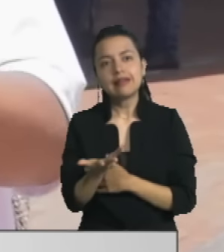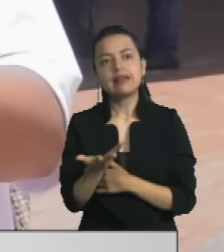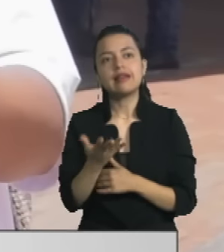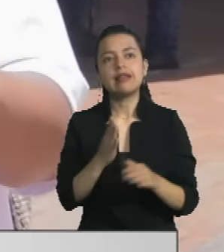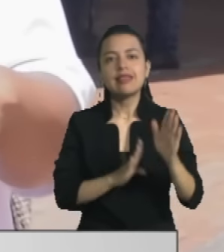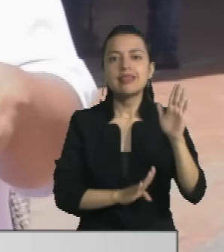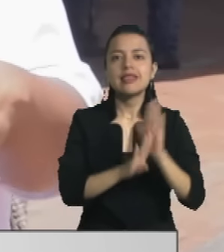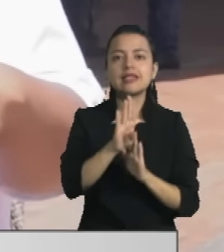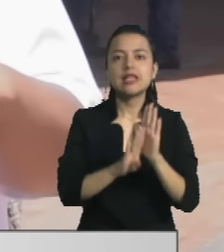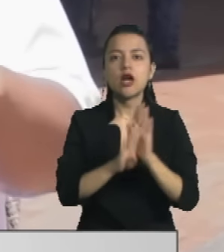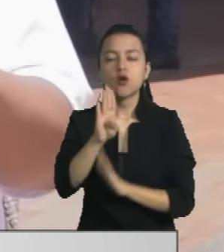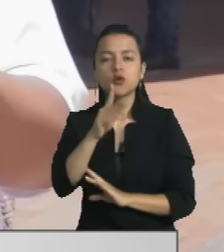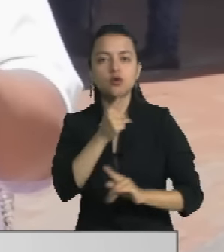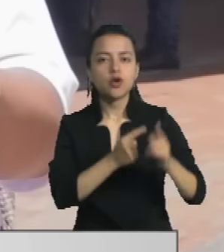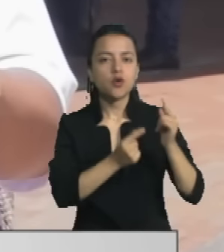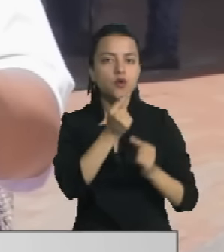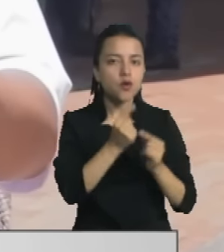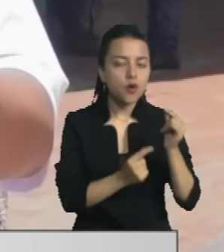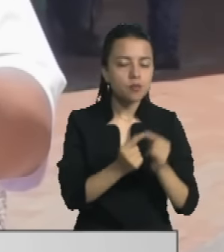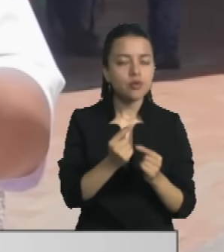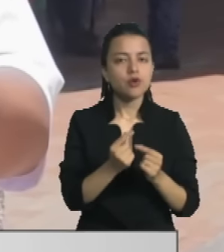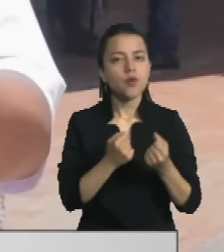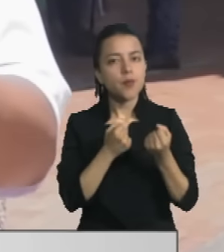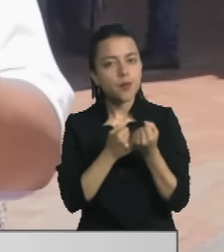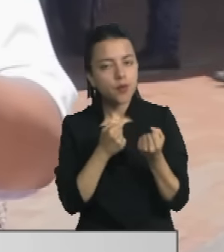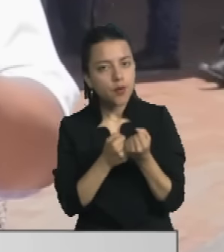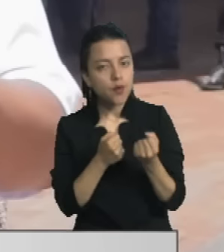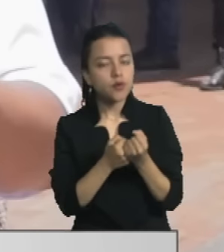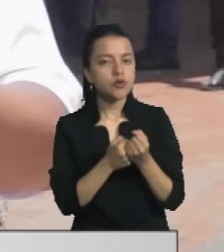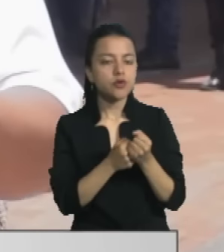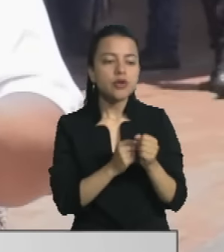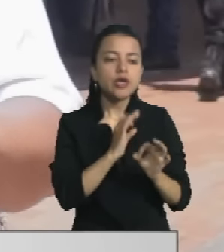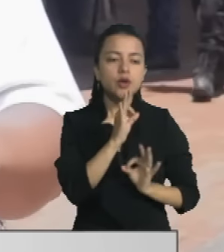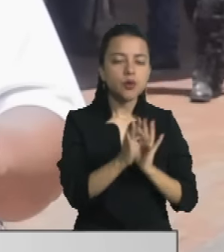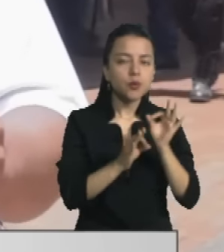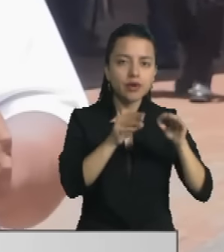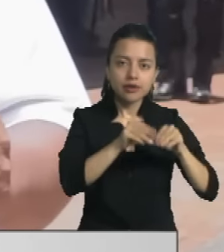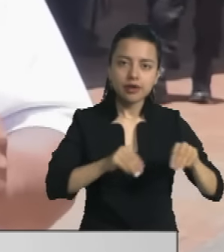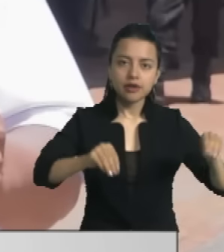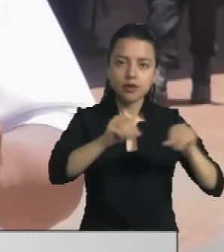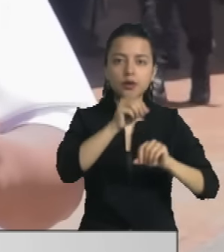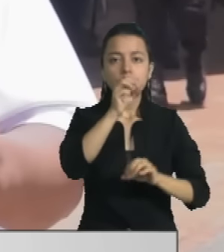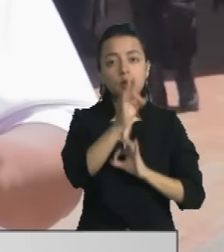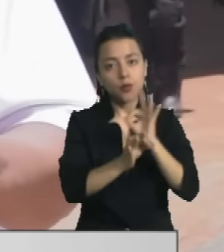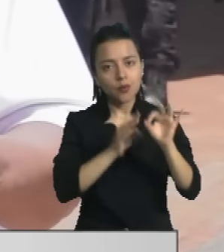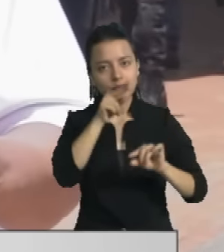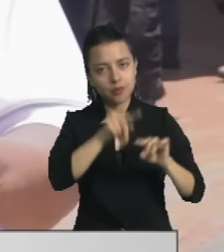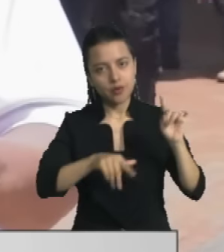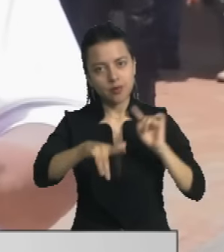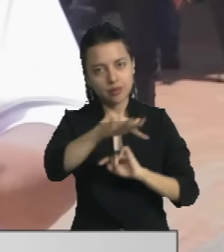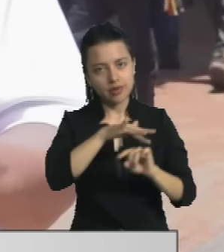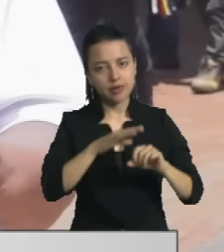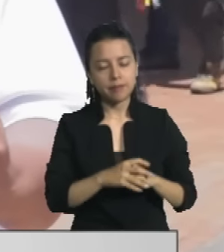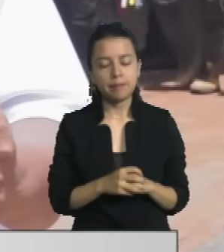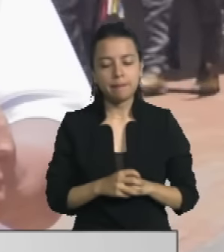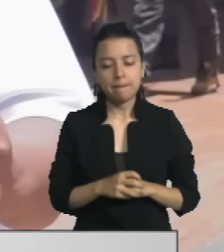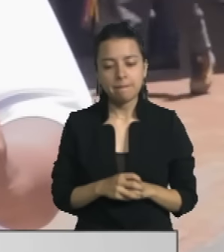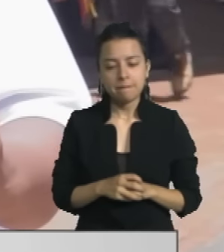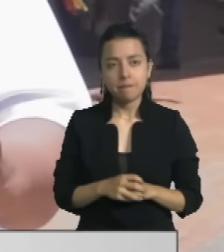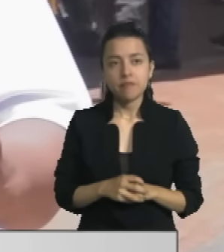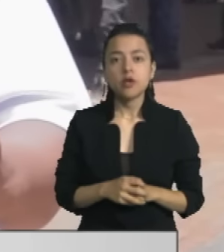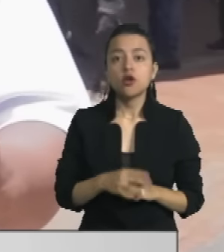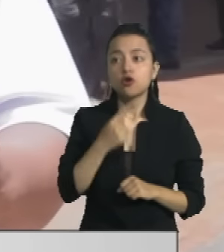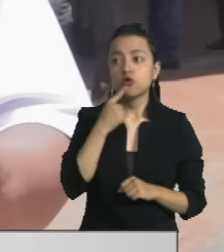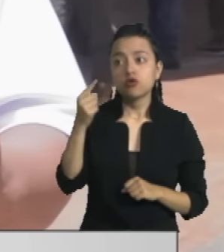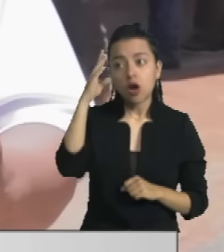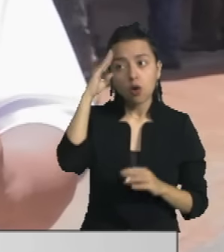desarrollos económicos pero también blinda el territorio y sobre todo protege el medio ambiente entonces eh se dio un plazo de